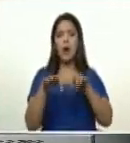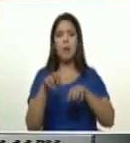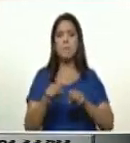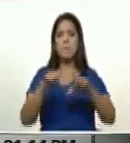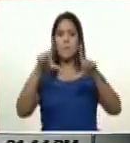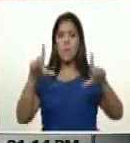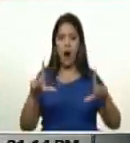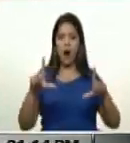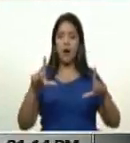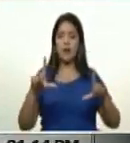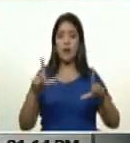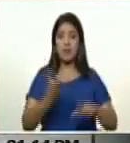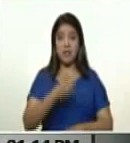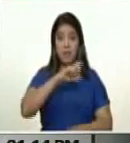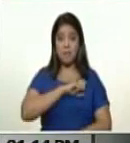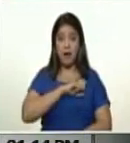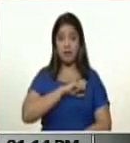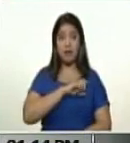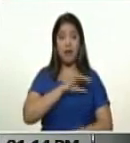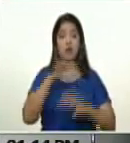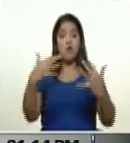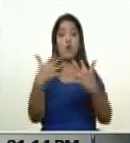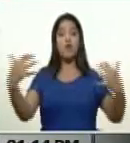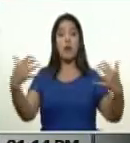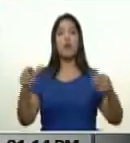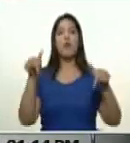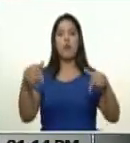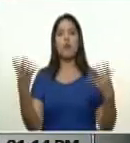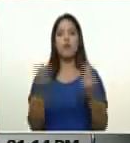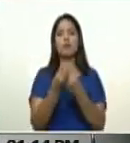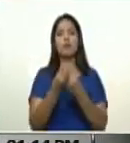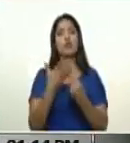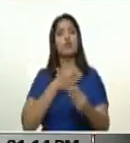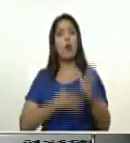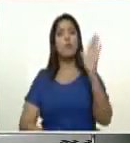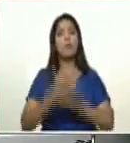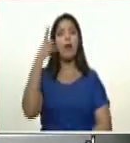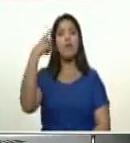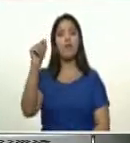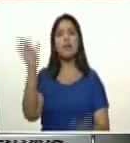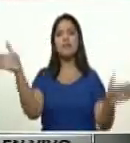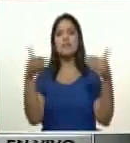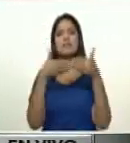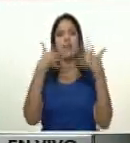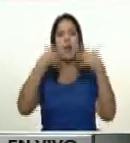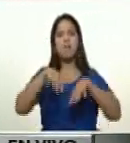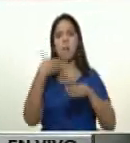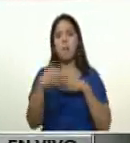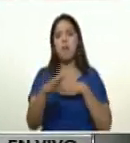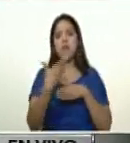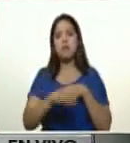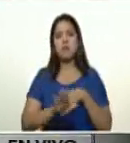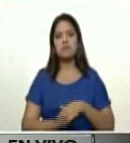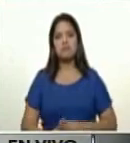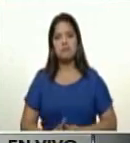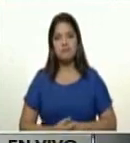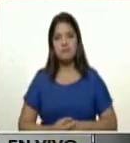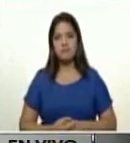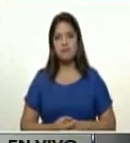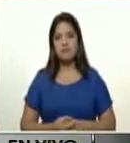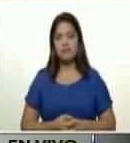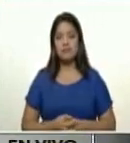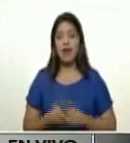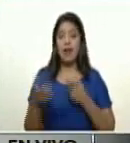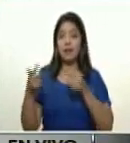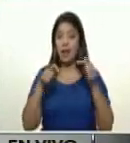España, hizo una asamblea con los trabajadores y le dijo: me fui, cierre esa empresa, no me importa. El